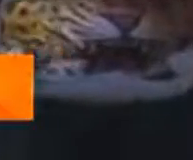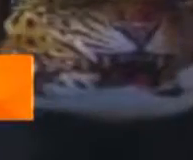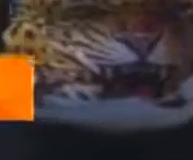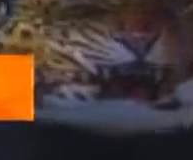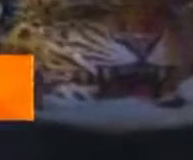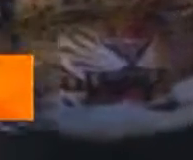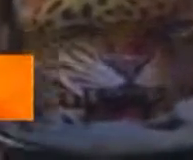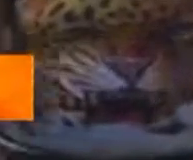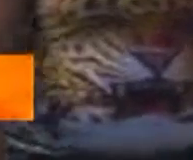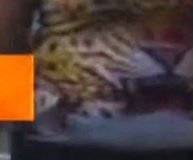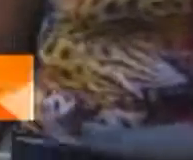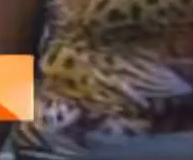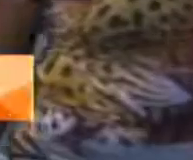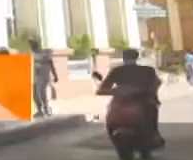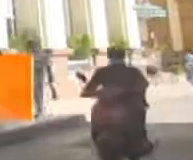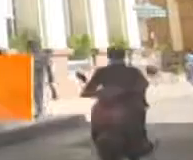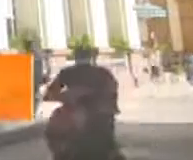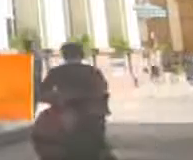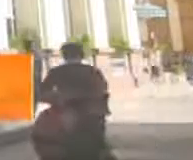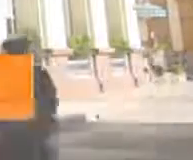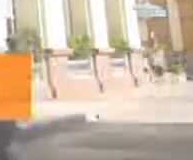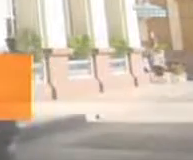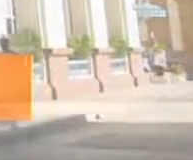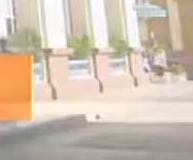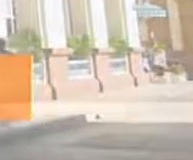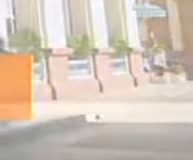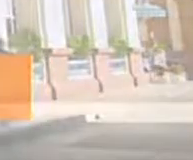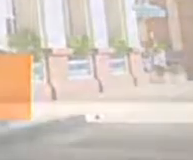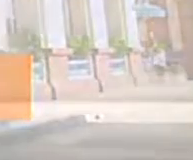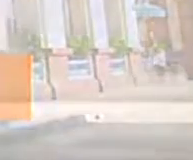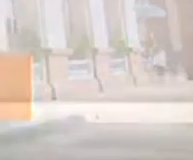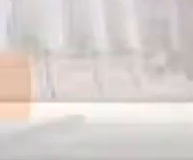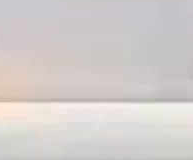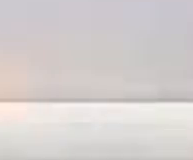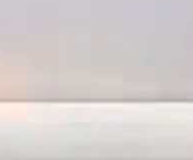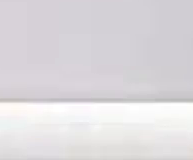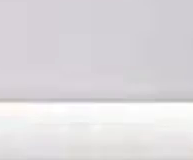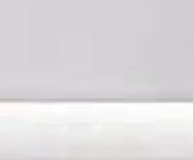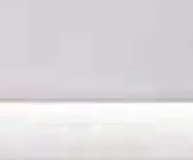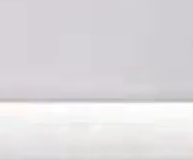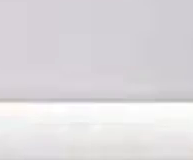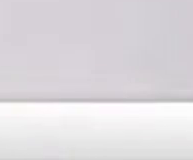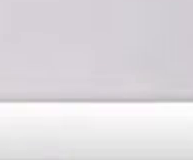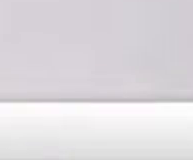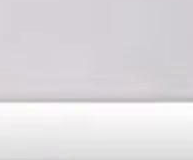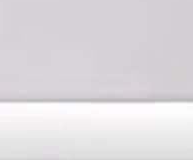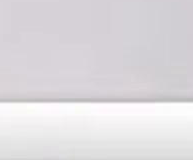plegaria de tus hijos principeños de 1500.